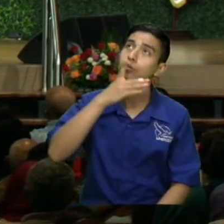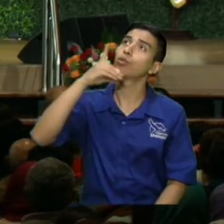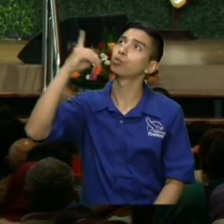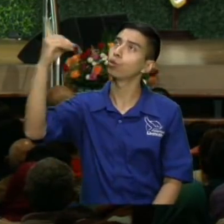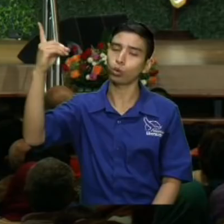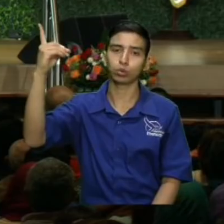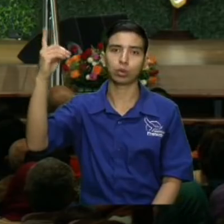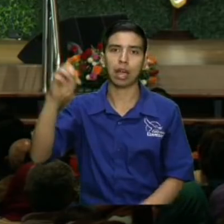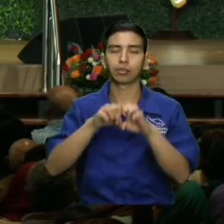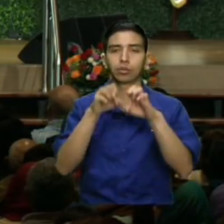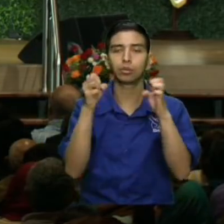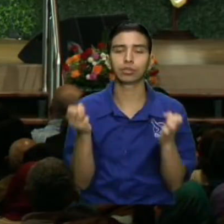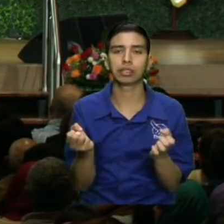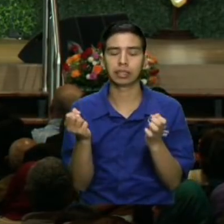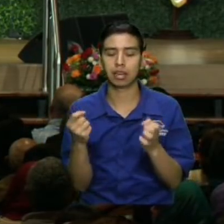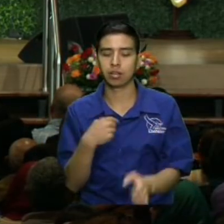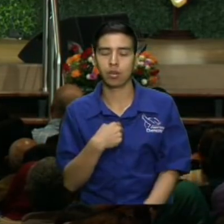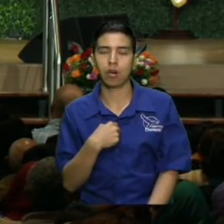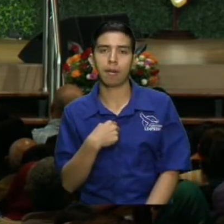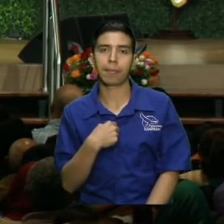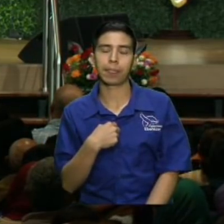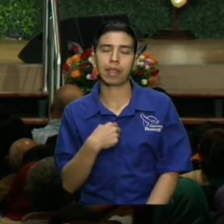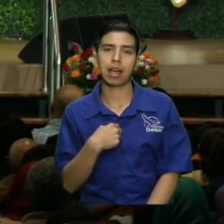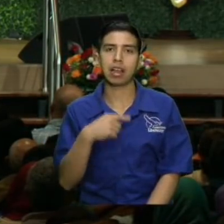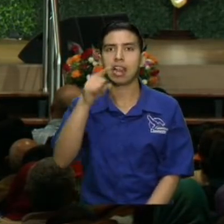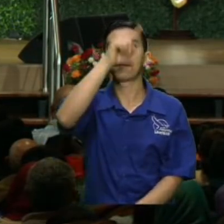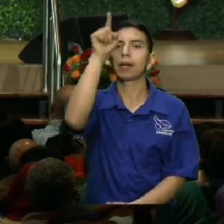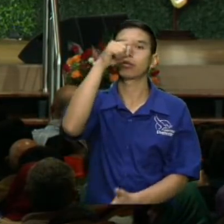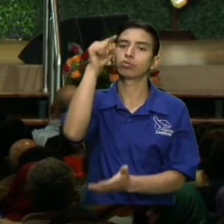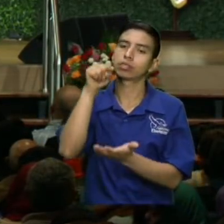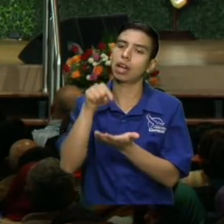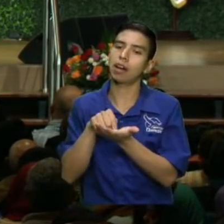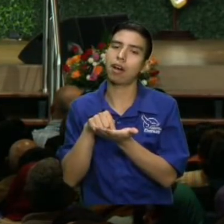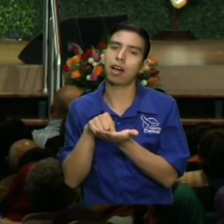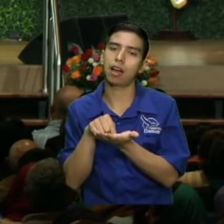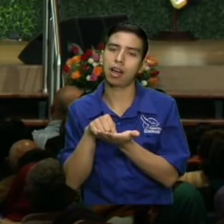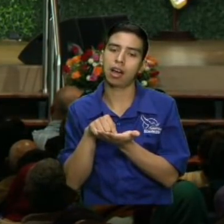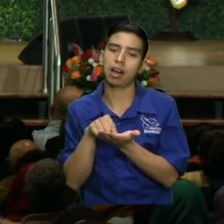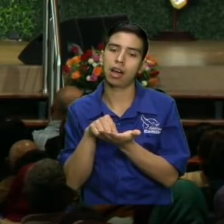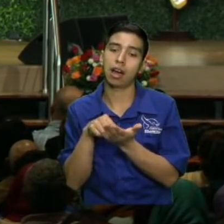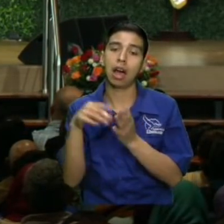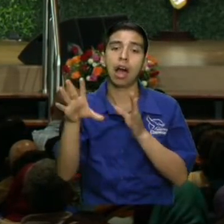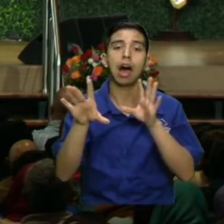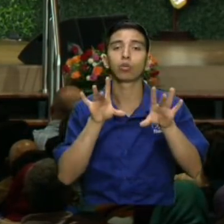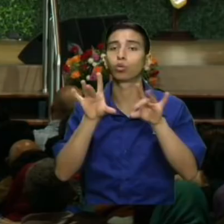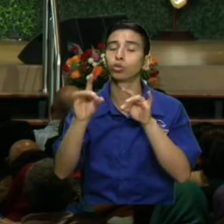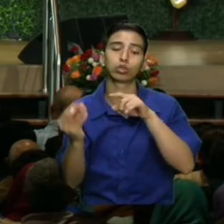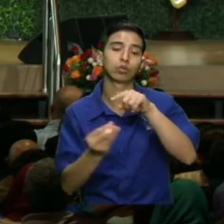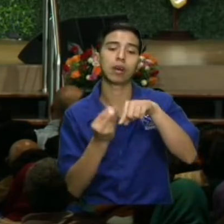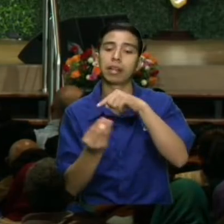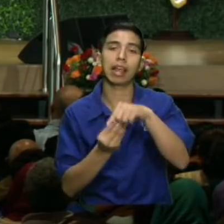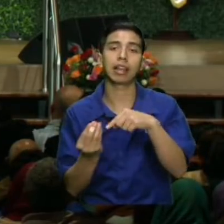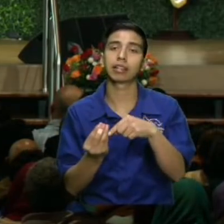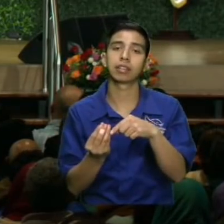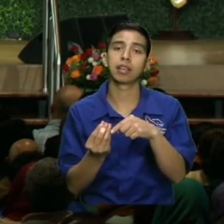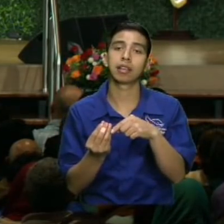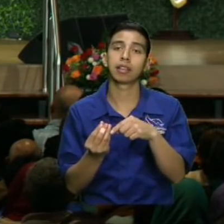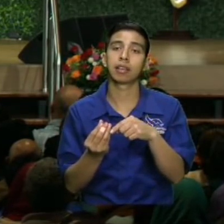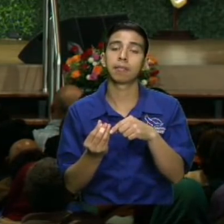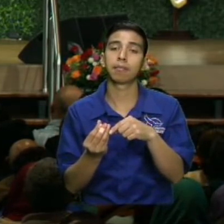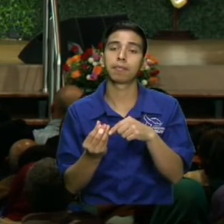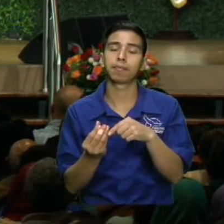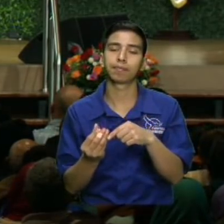Entonces, yo le preguntaba a algunos de mis familiares cristianos